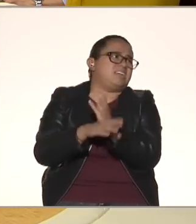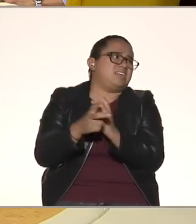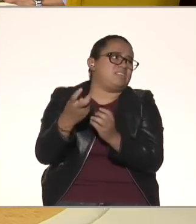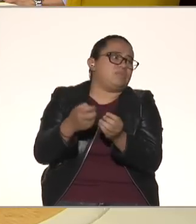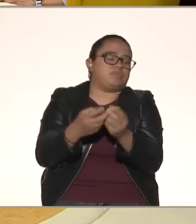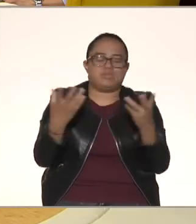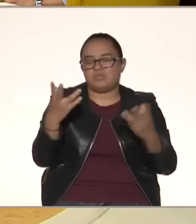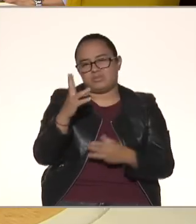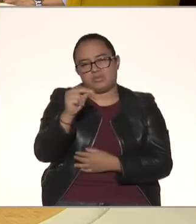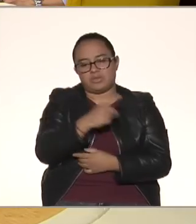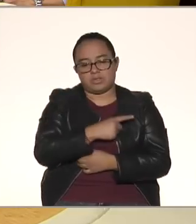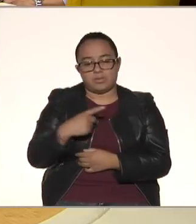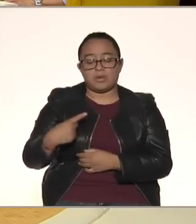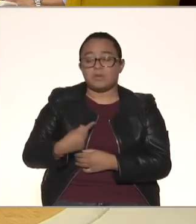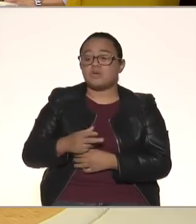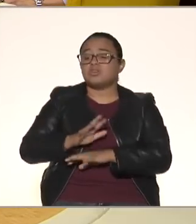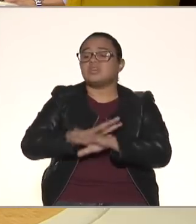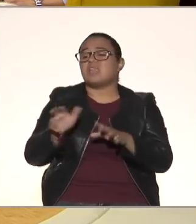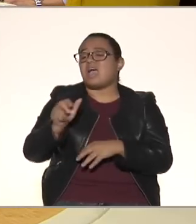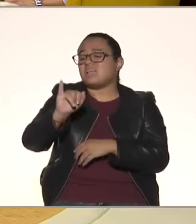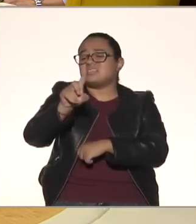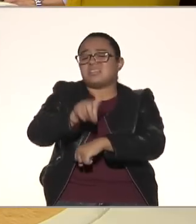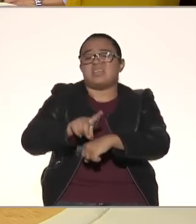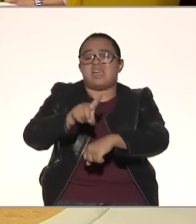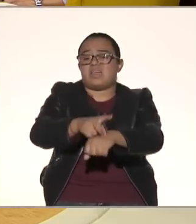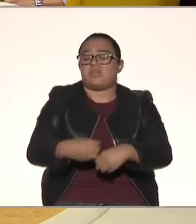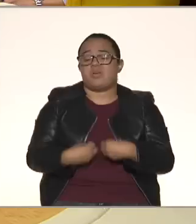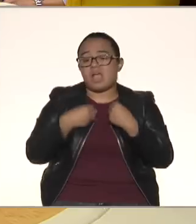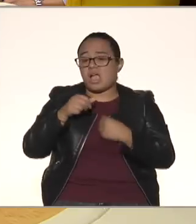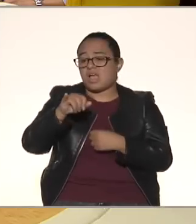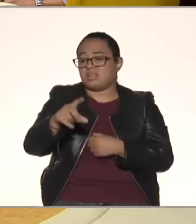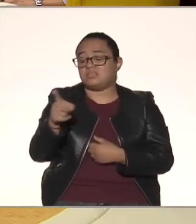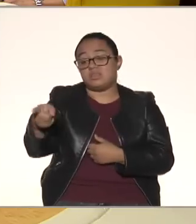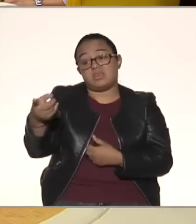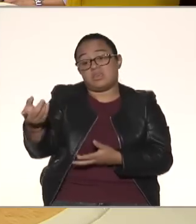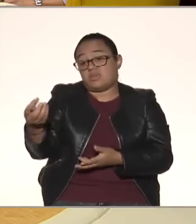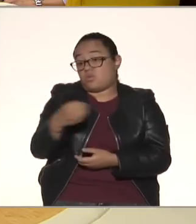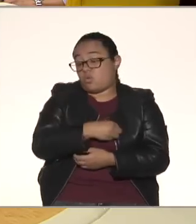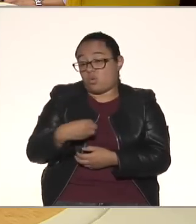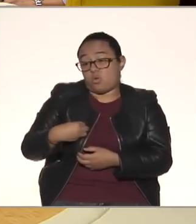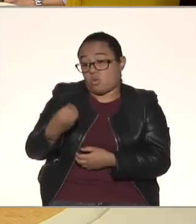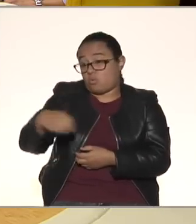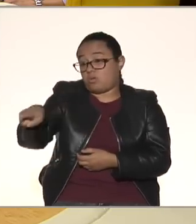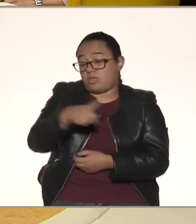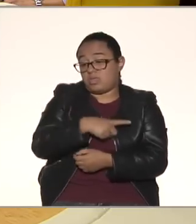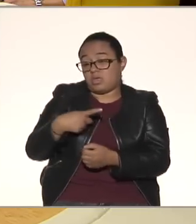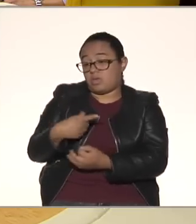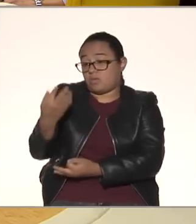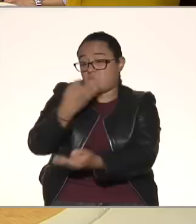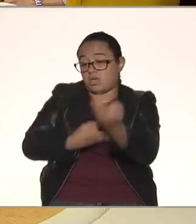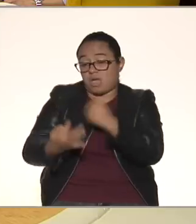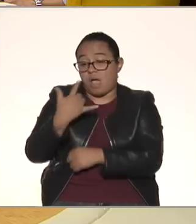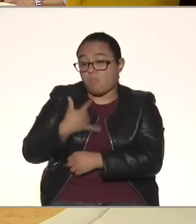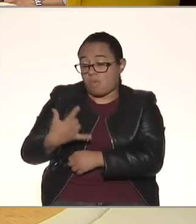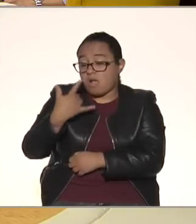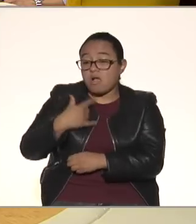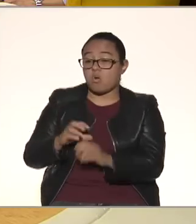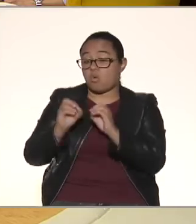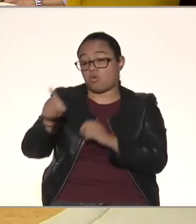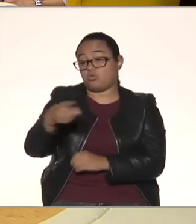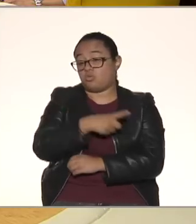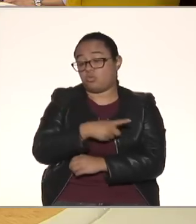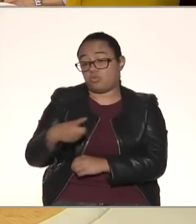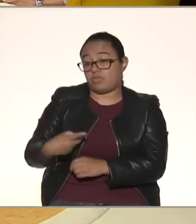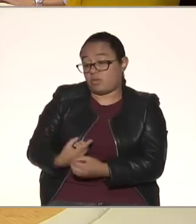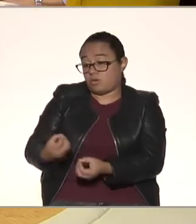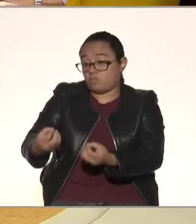pues ya es parte de nuestra vida diaria y pues así tiene que ser y es obligación ser amable conmigo o es obligación tener